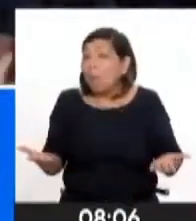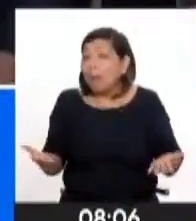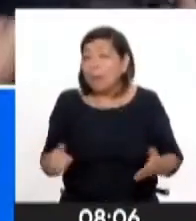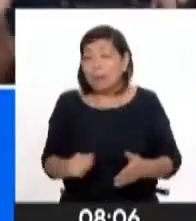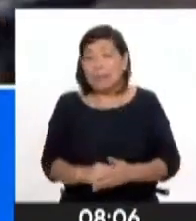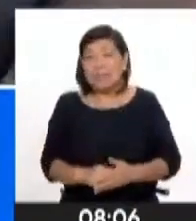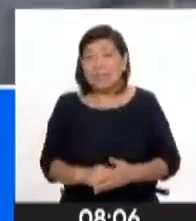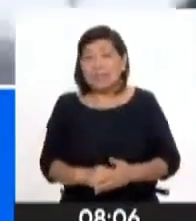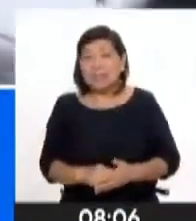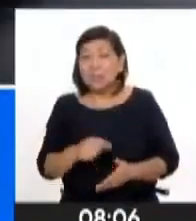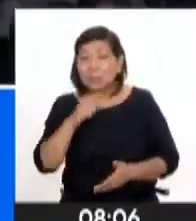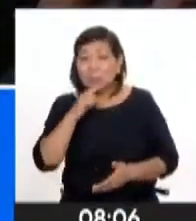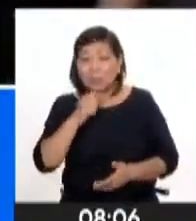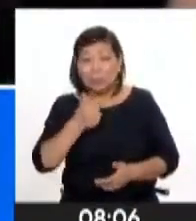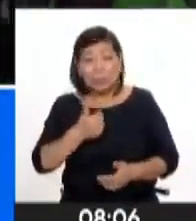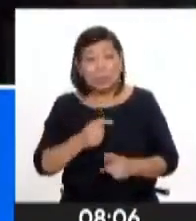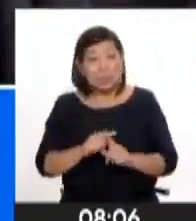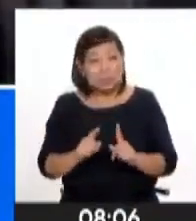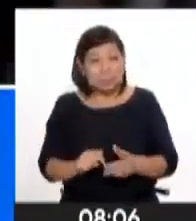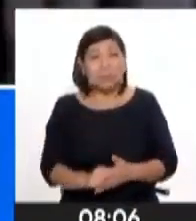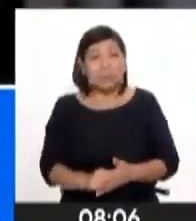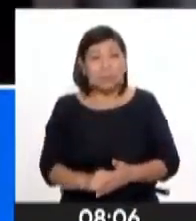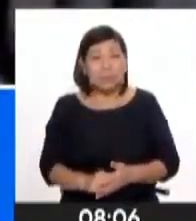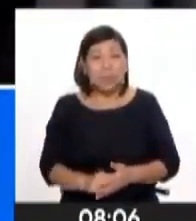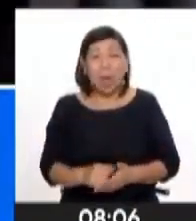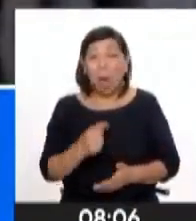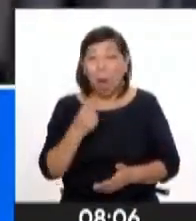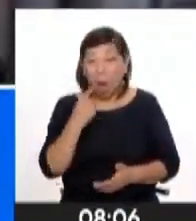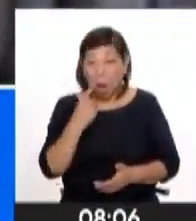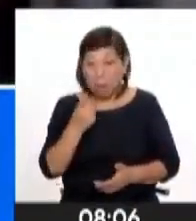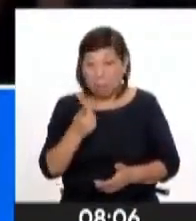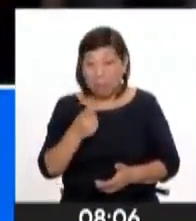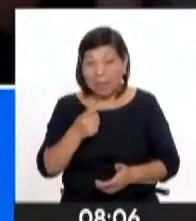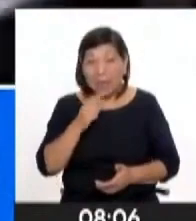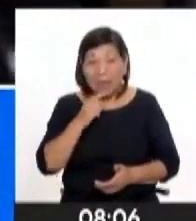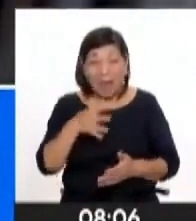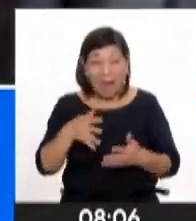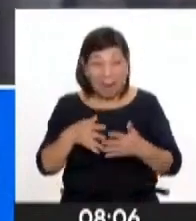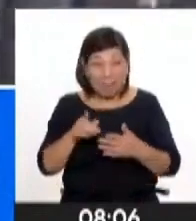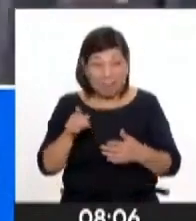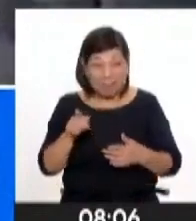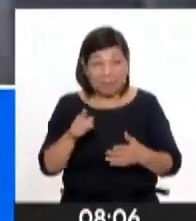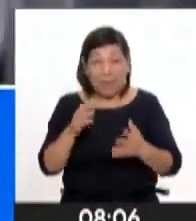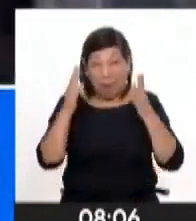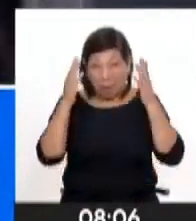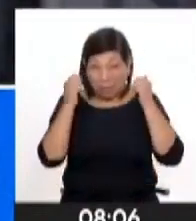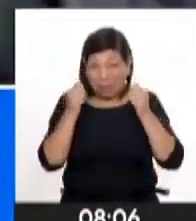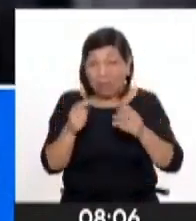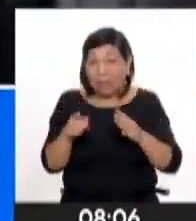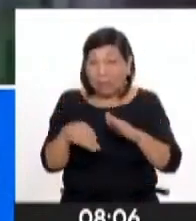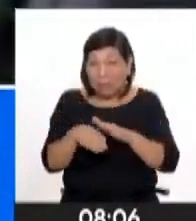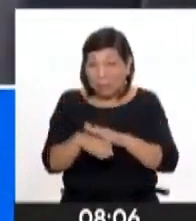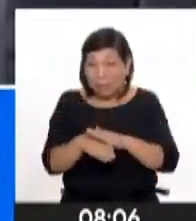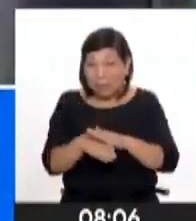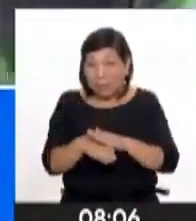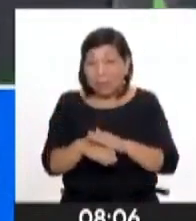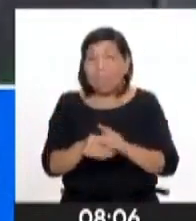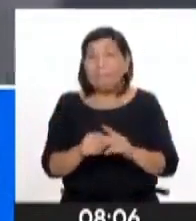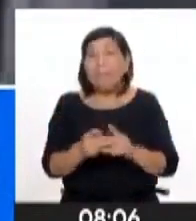estudiante de Birmingham, Alabama, que no dejó rastros durante un viaje de graduación a la isla caribeña de Aruba en mayo de